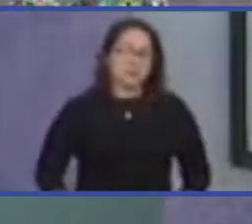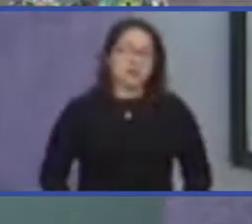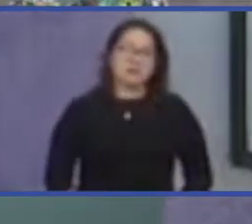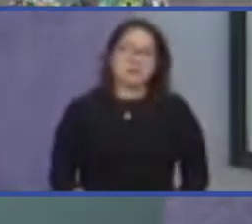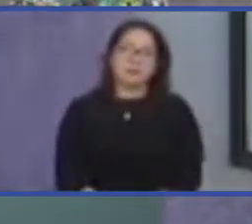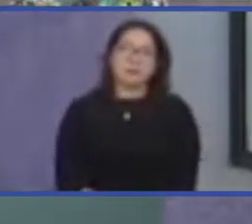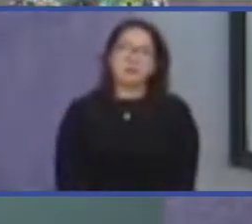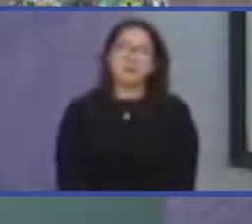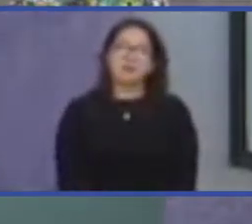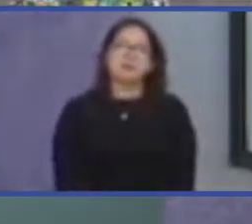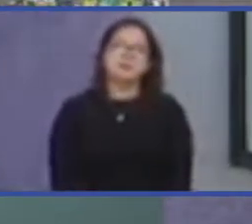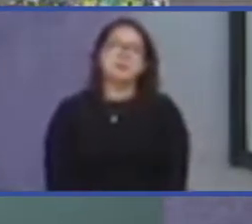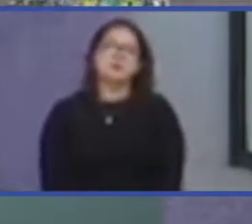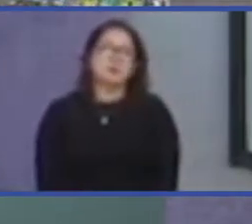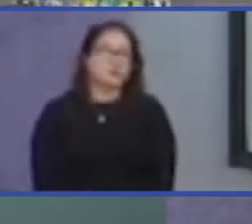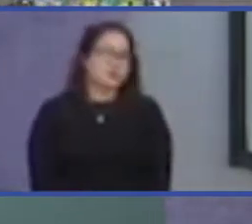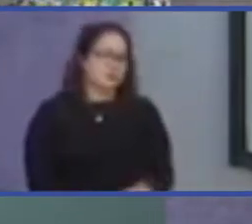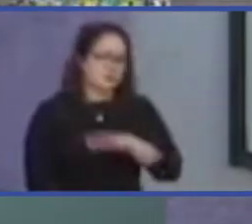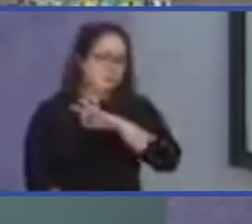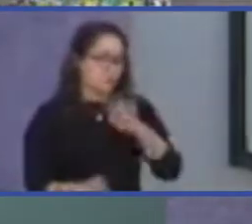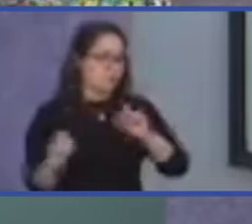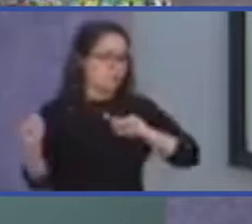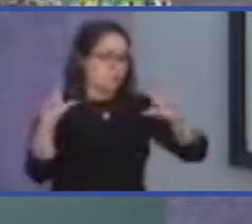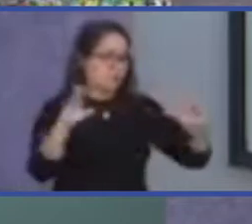¿Pueden poner la siguiente, por favor? Gracias.